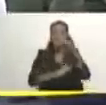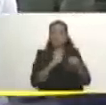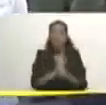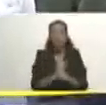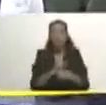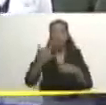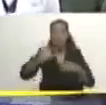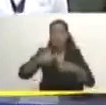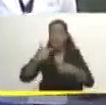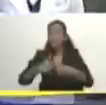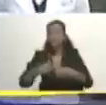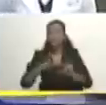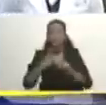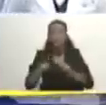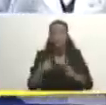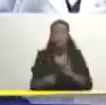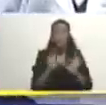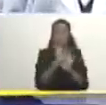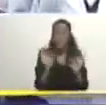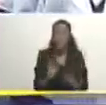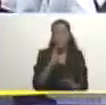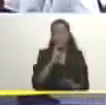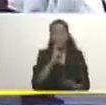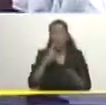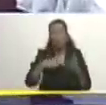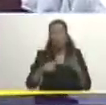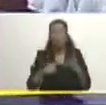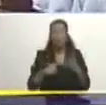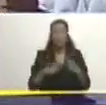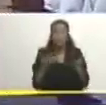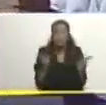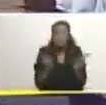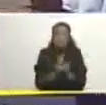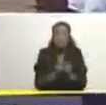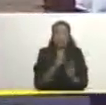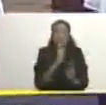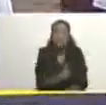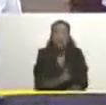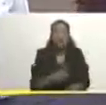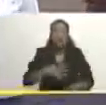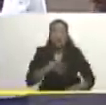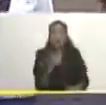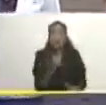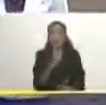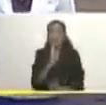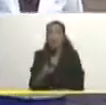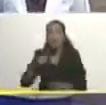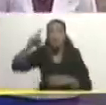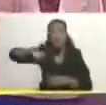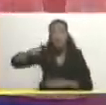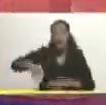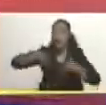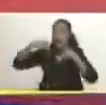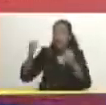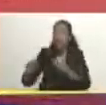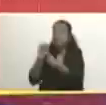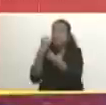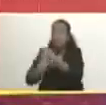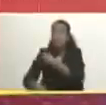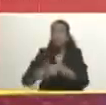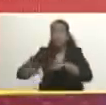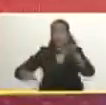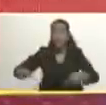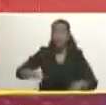del petróleo y de otros minerales, mitigando la capacidad de respuesta del Ejecutivo Nacional para garantizar los derechos